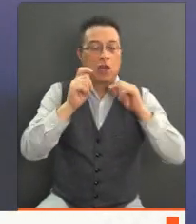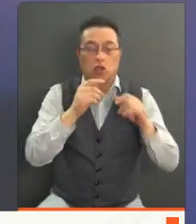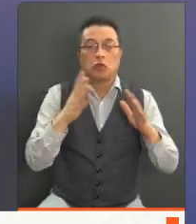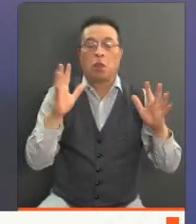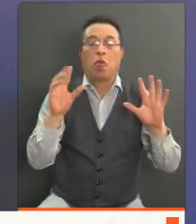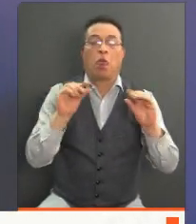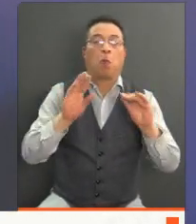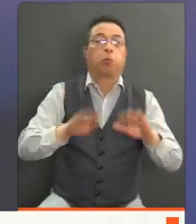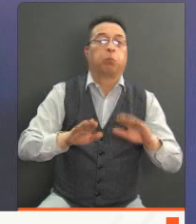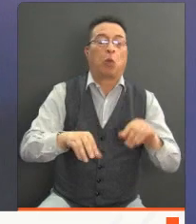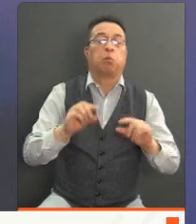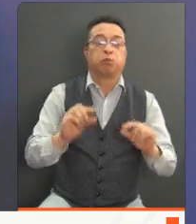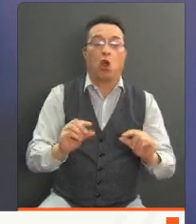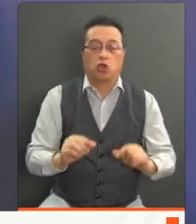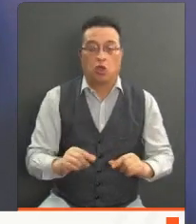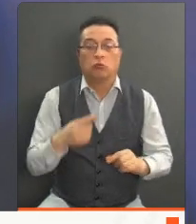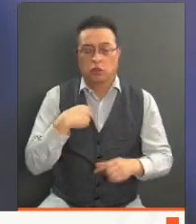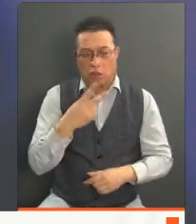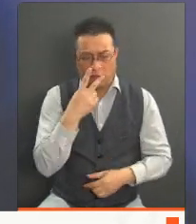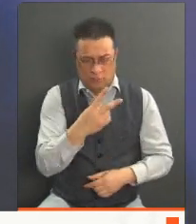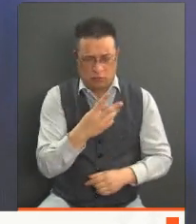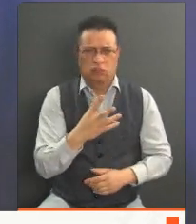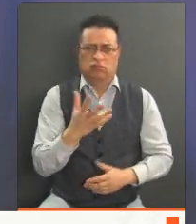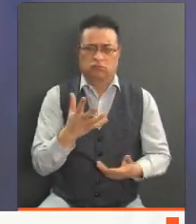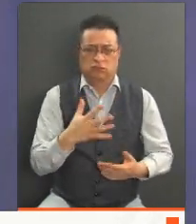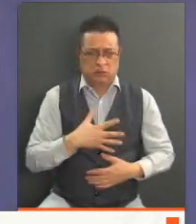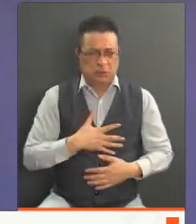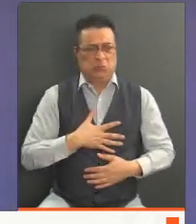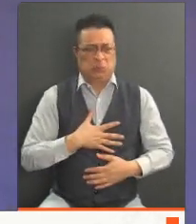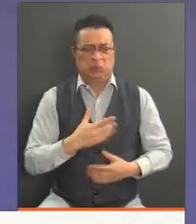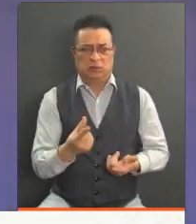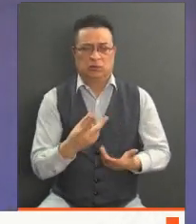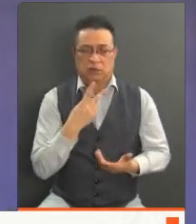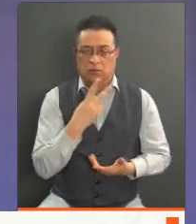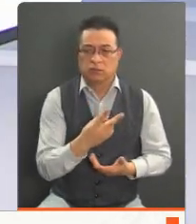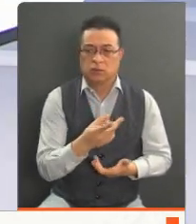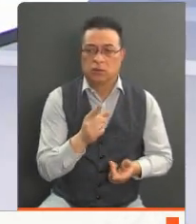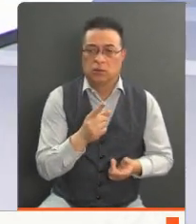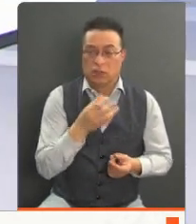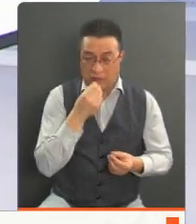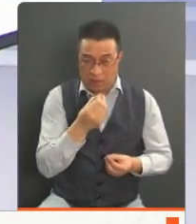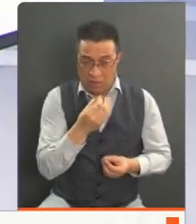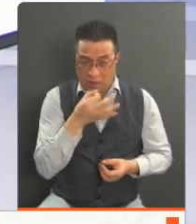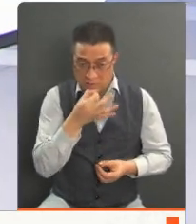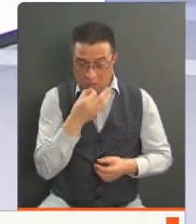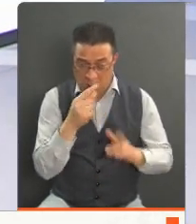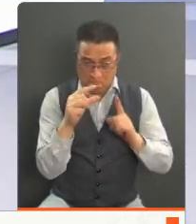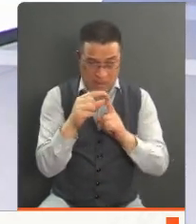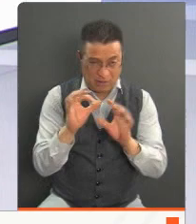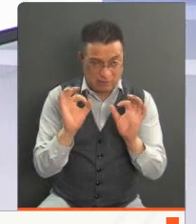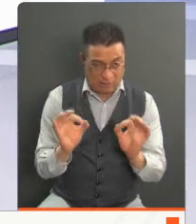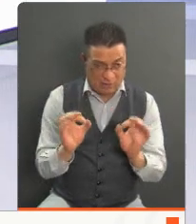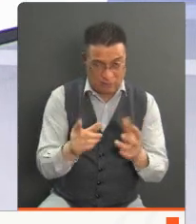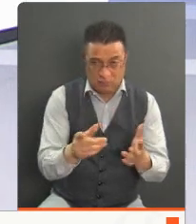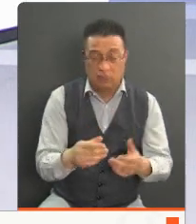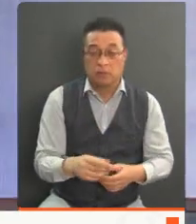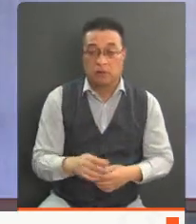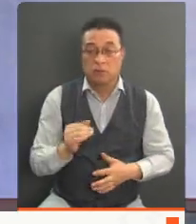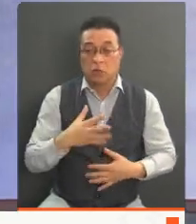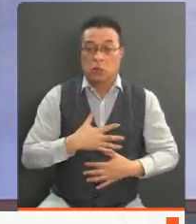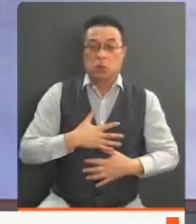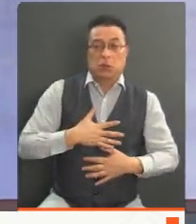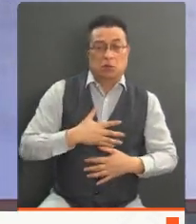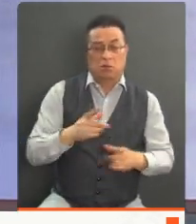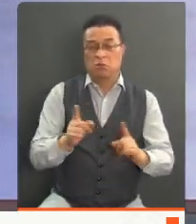por qué y recelo un poco está bien el concepto que utilizo respecto de lo que se está haciendo recelo no